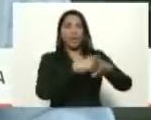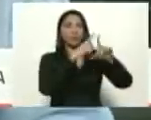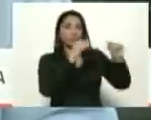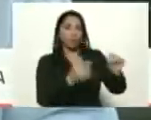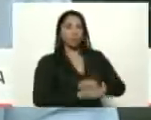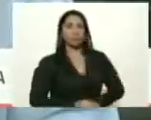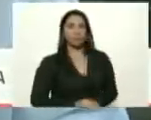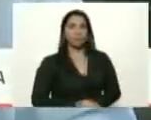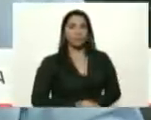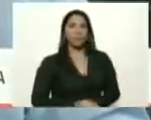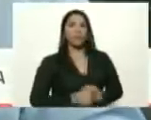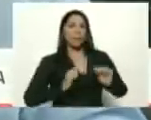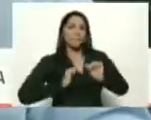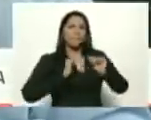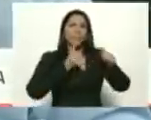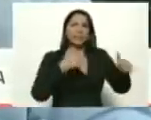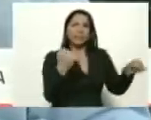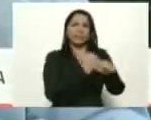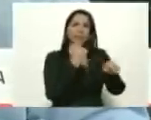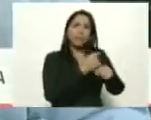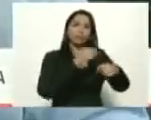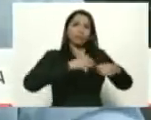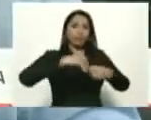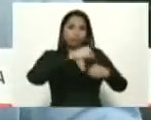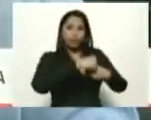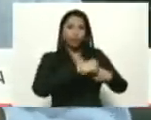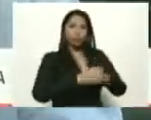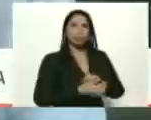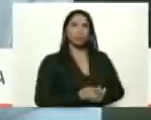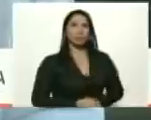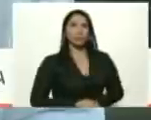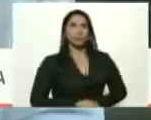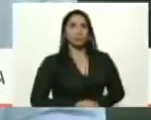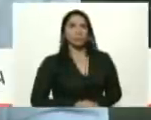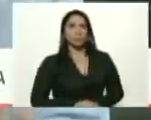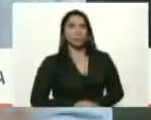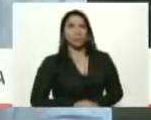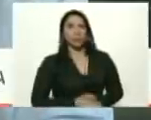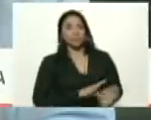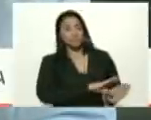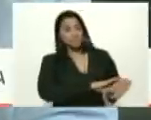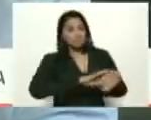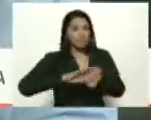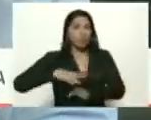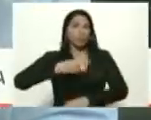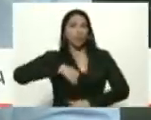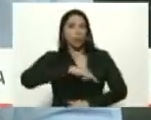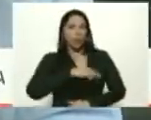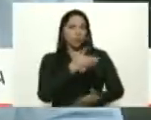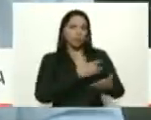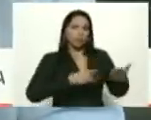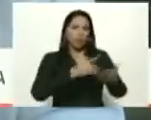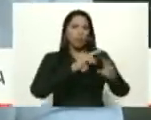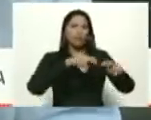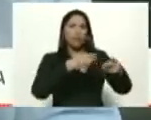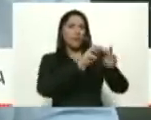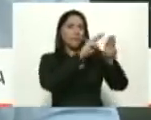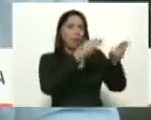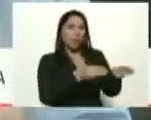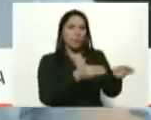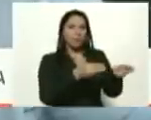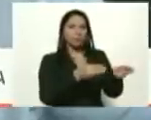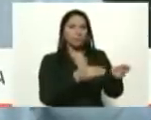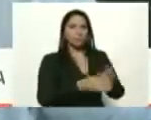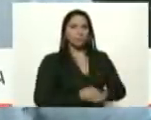verano comenzará la siembra de este rubro. Por otra parte, hemos diseñado nuevos métodos. En primer